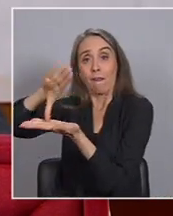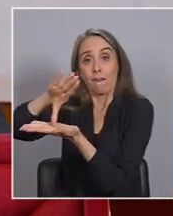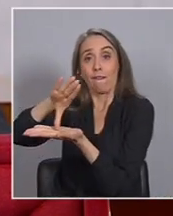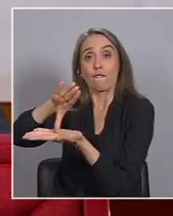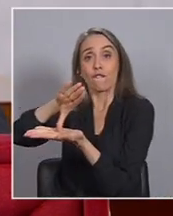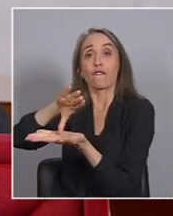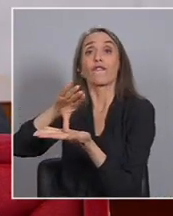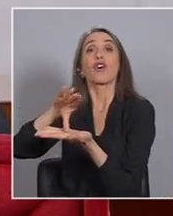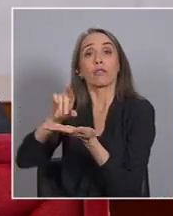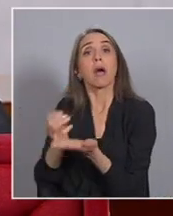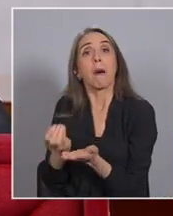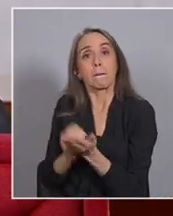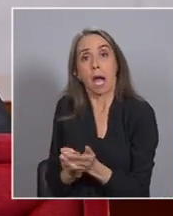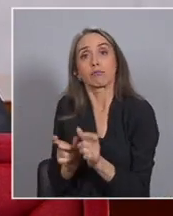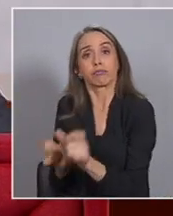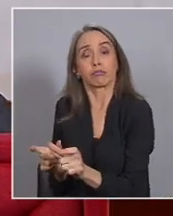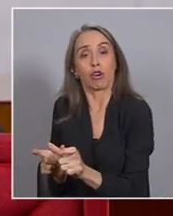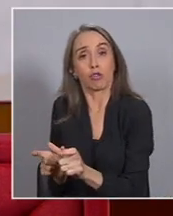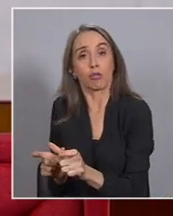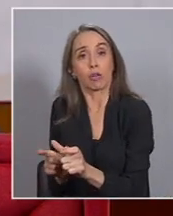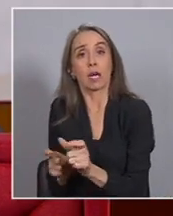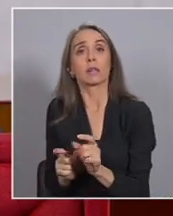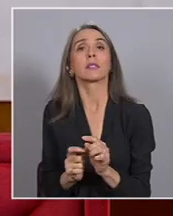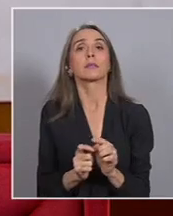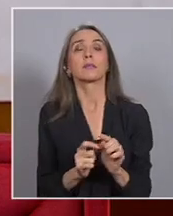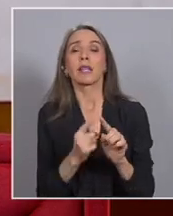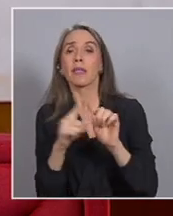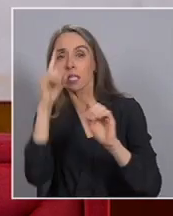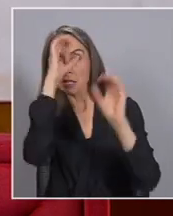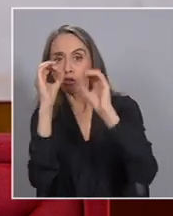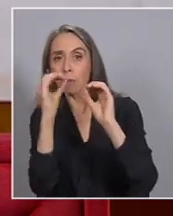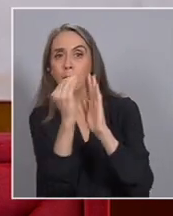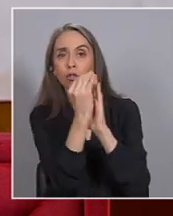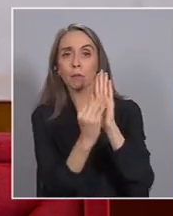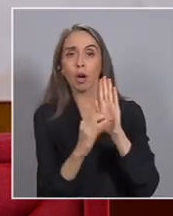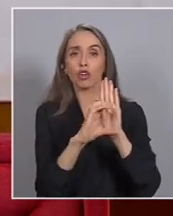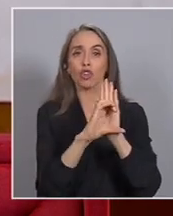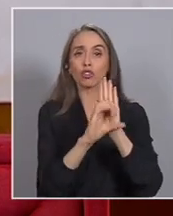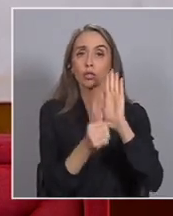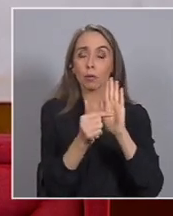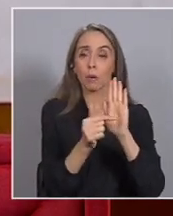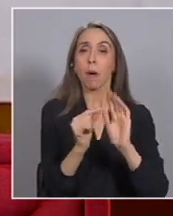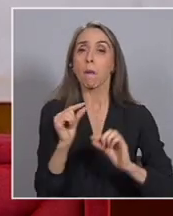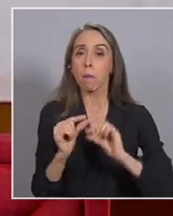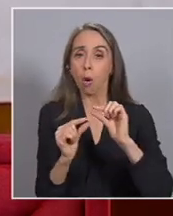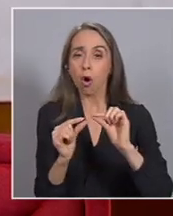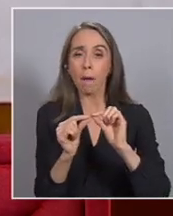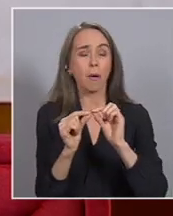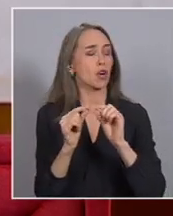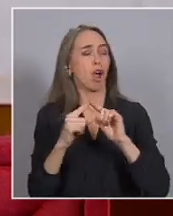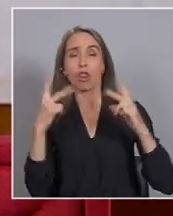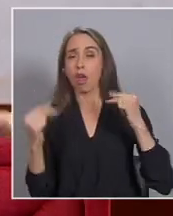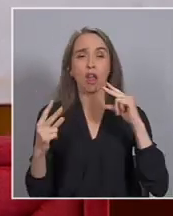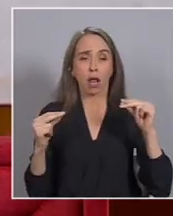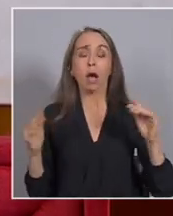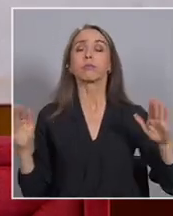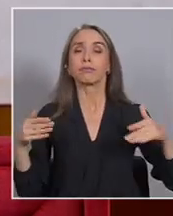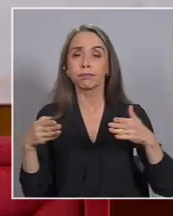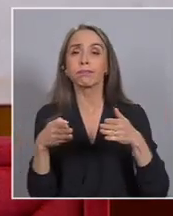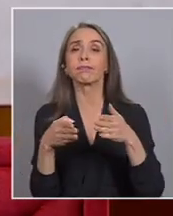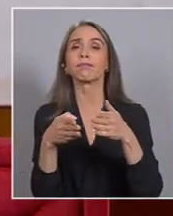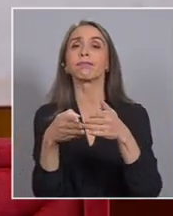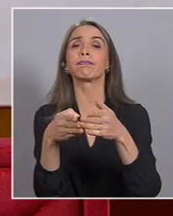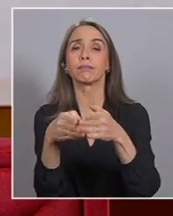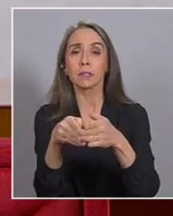controladas. Las divergencias constitucionales comienzan poco a poco a encauzarse. Y los